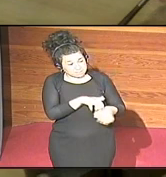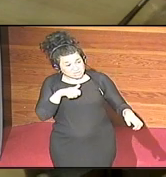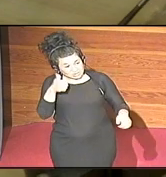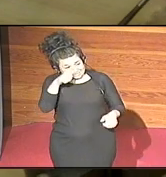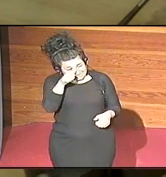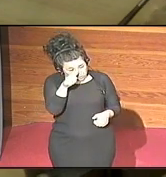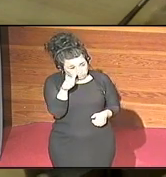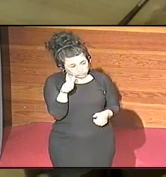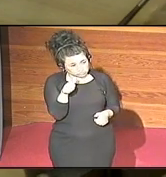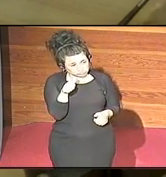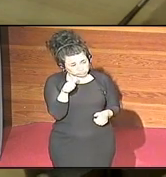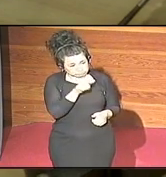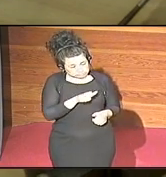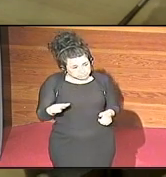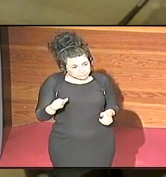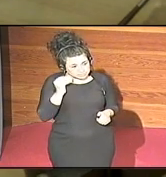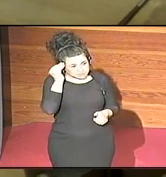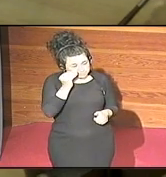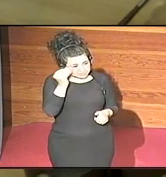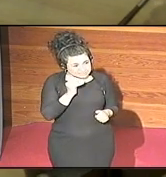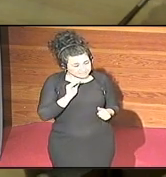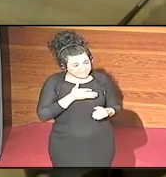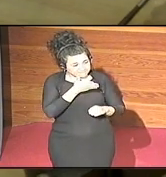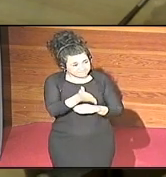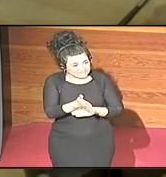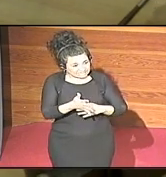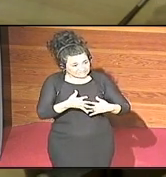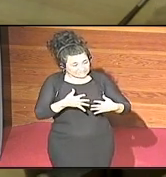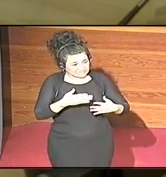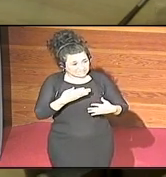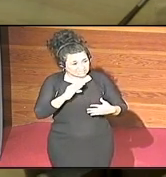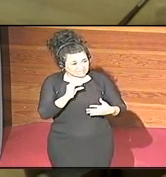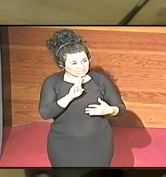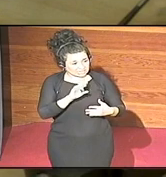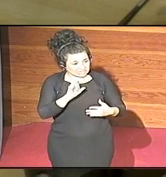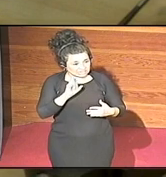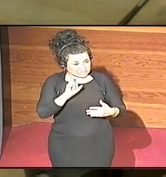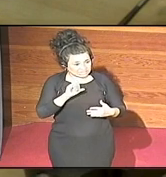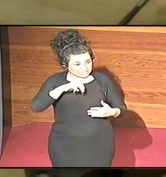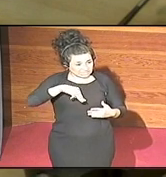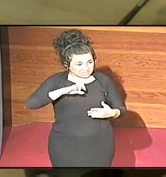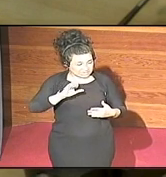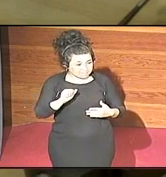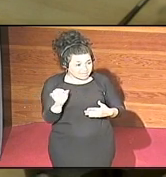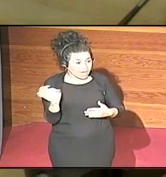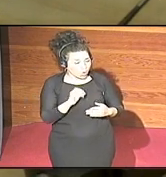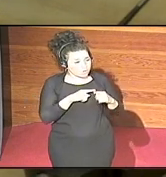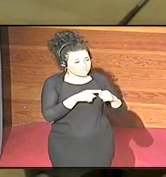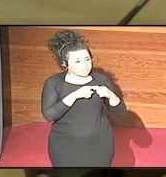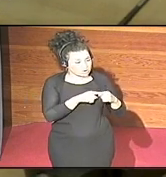chicos pensaban que iban a Crimea para, o a Bielorrusia para entrenamiento